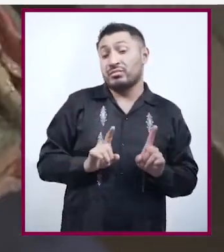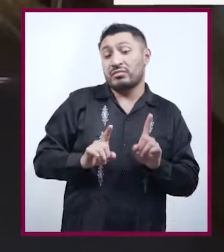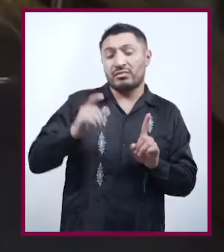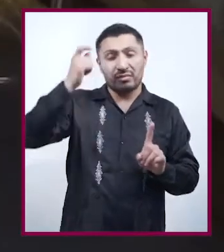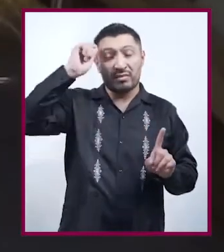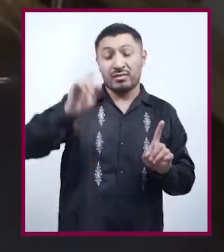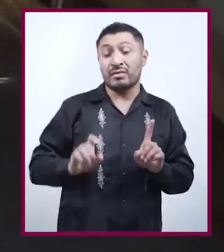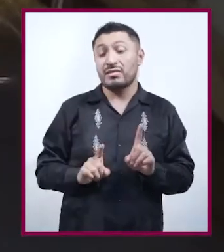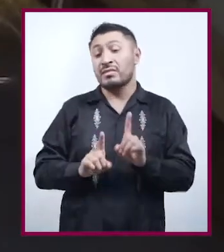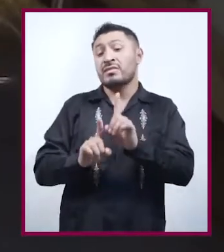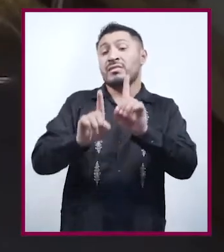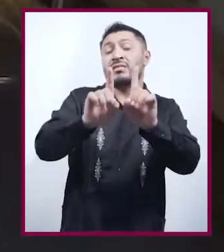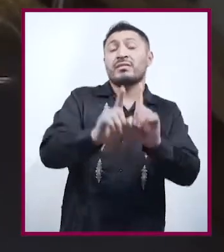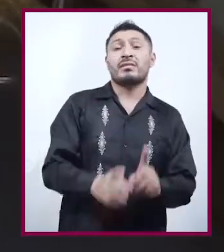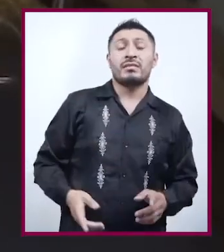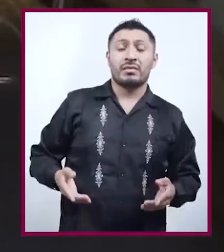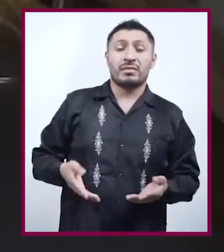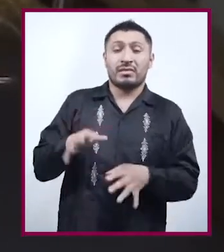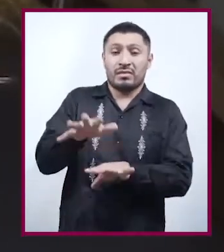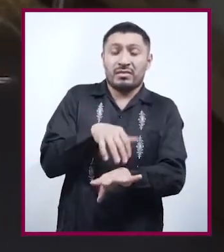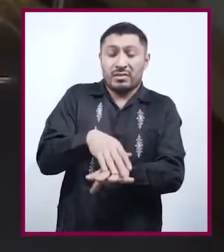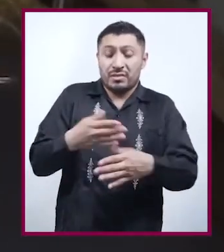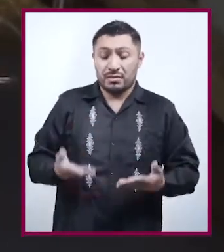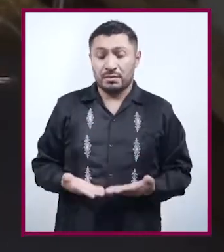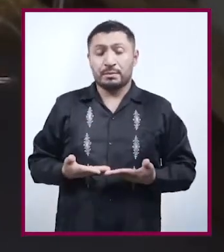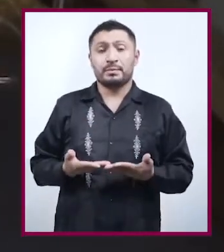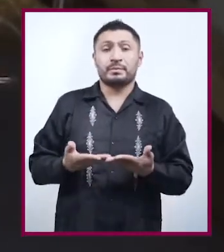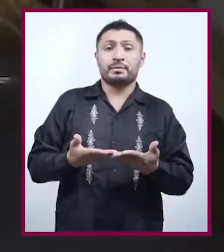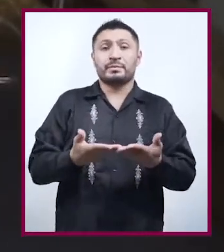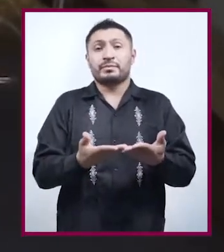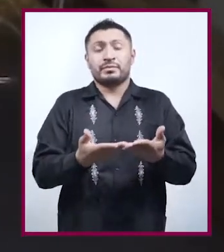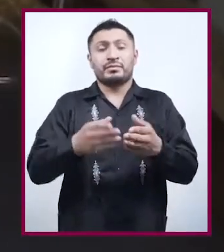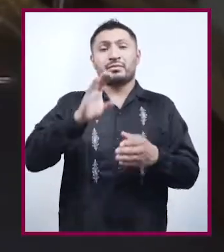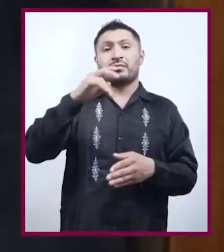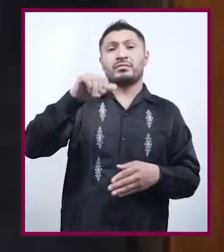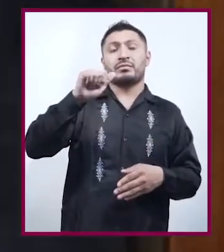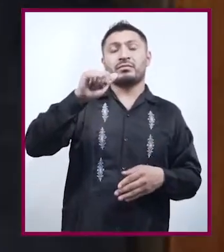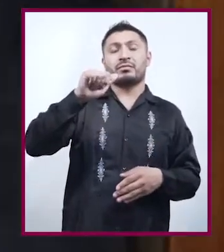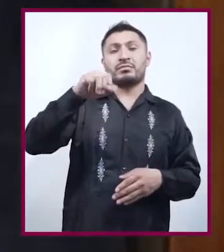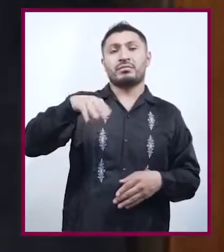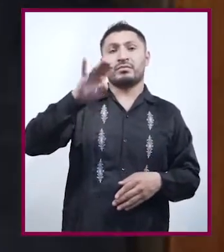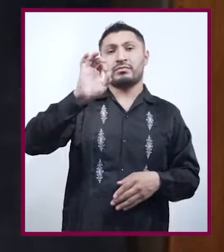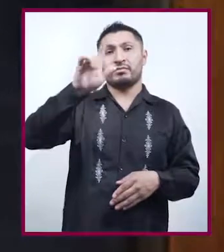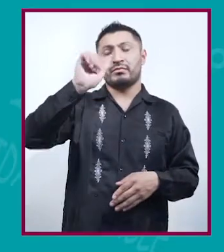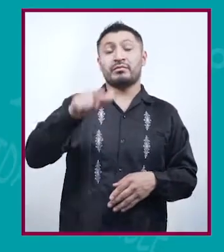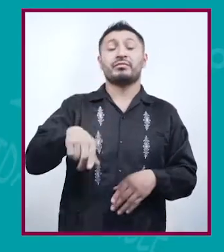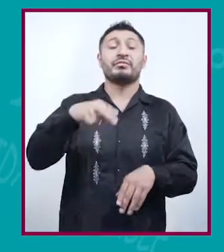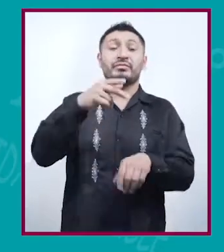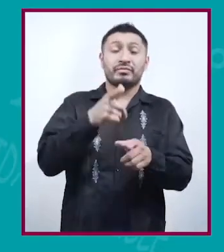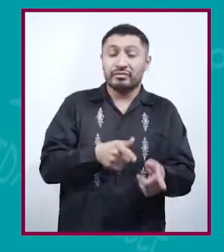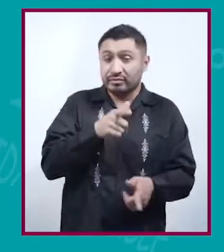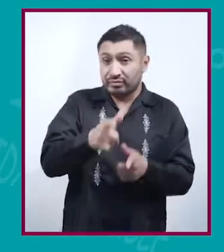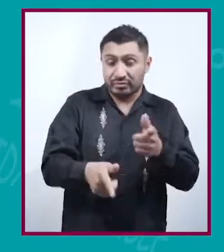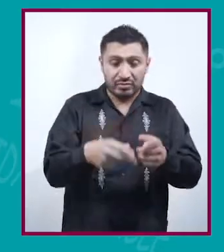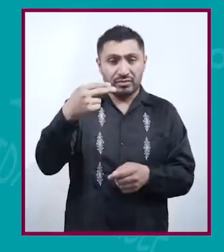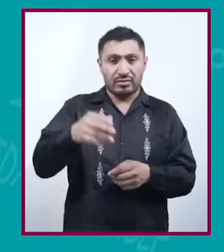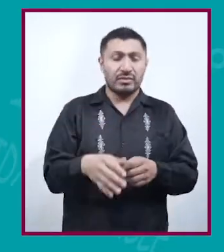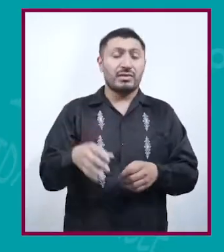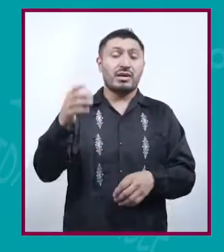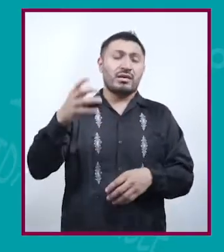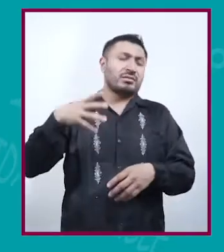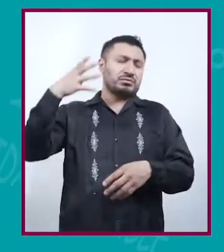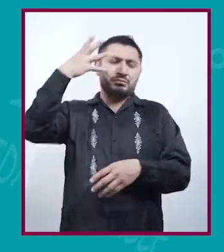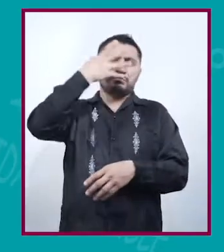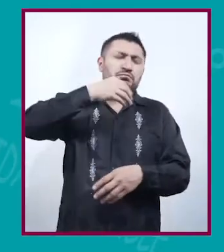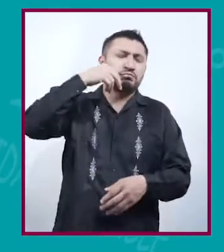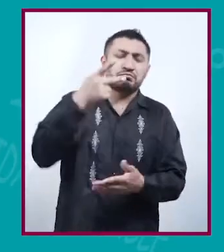un sirviente que le llevaba sus sandalias en una bandeja. Chambelán de zapatillas se llamaba. Estas sandalias súper elegantes